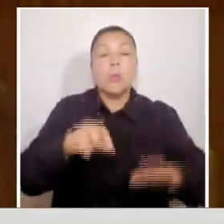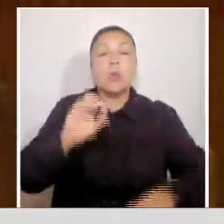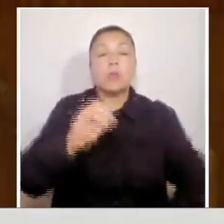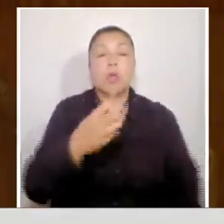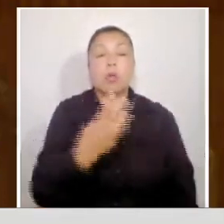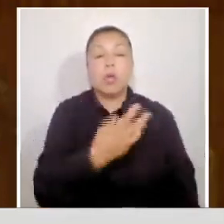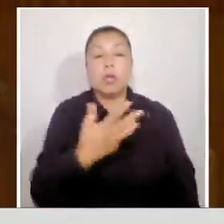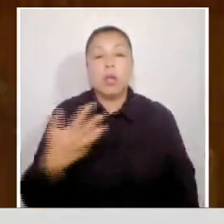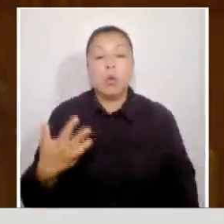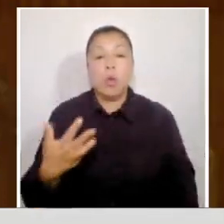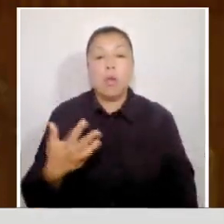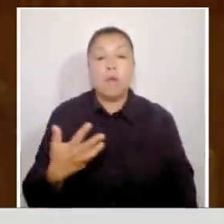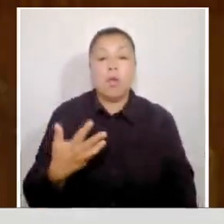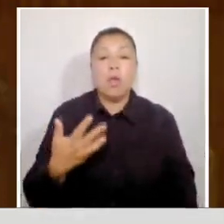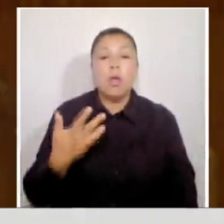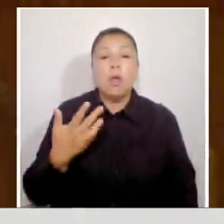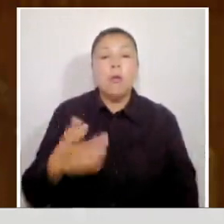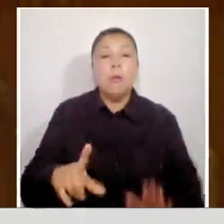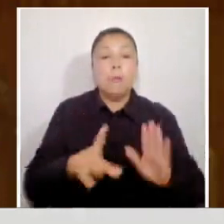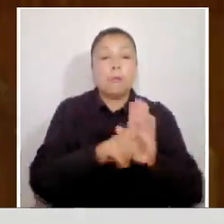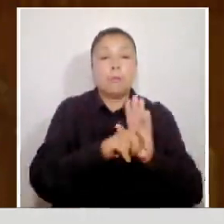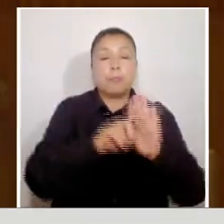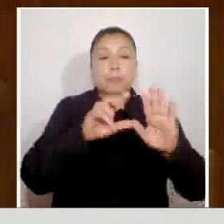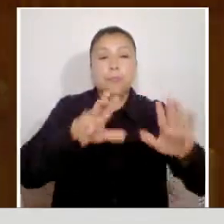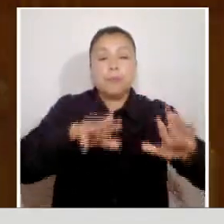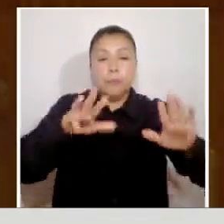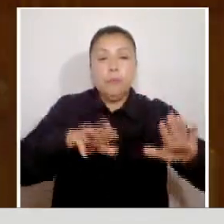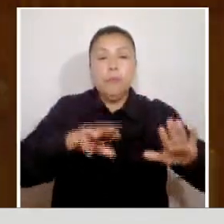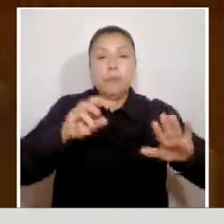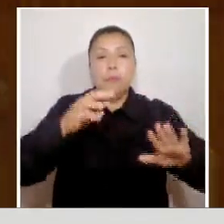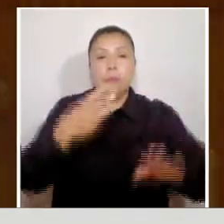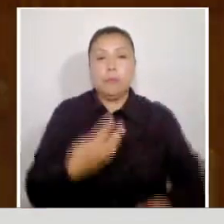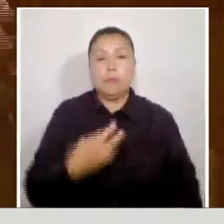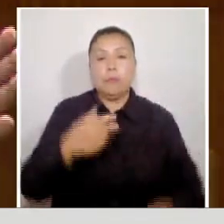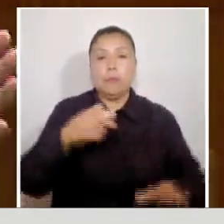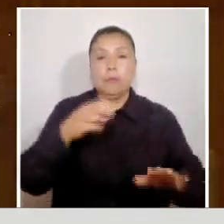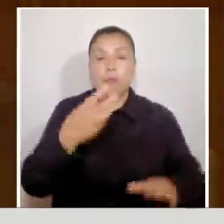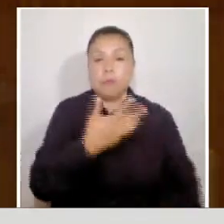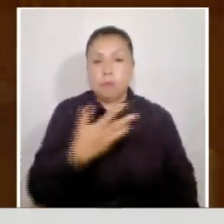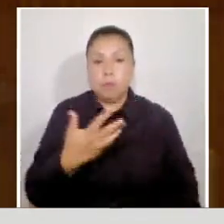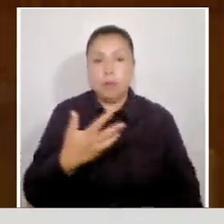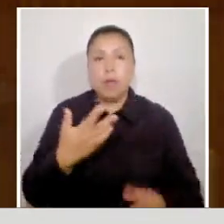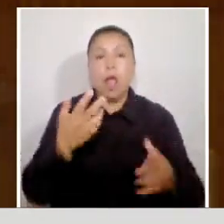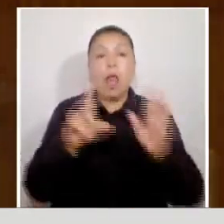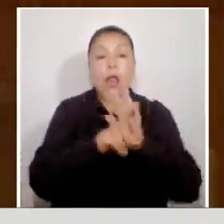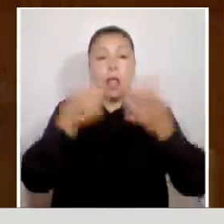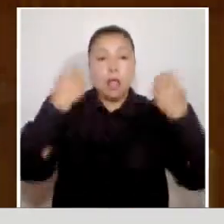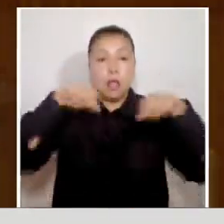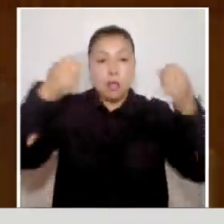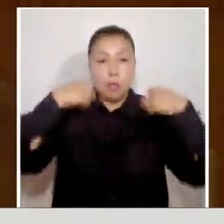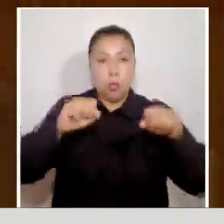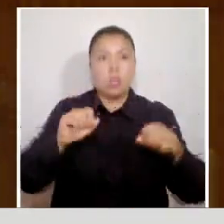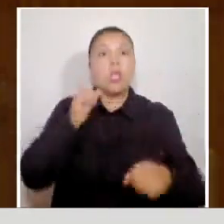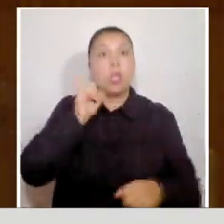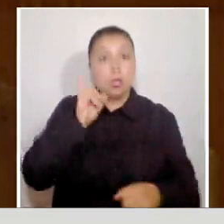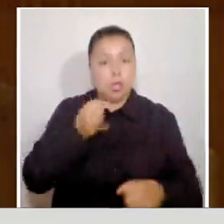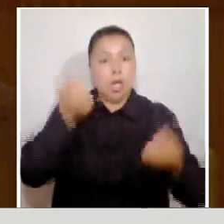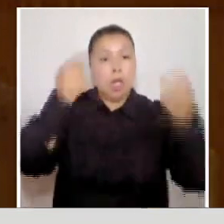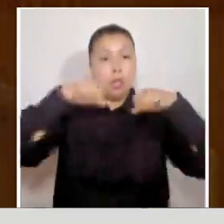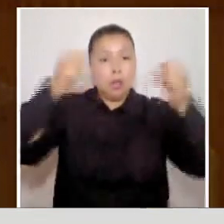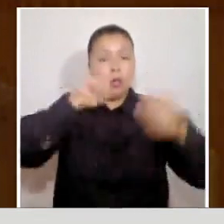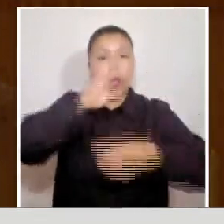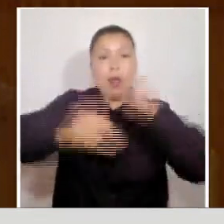se dispone en la ley 19712 del deporte que serán consideradas Entonces como deporte las artes